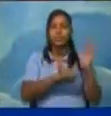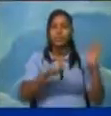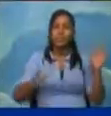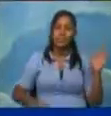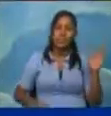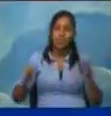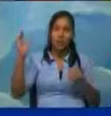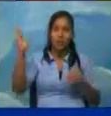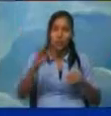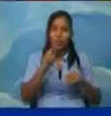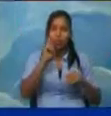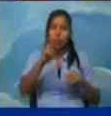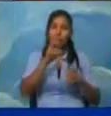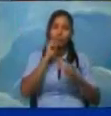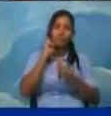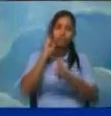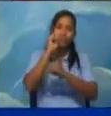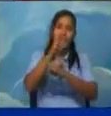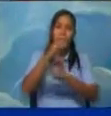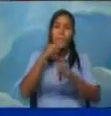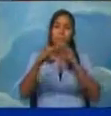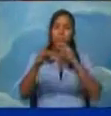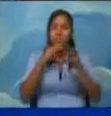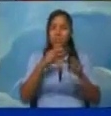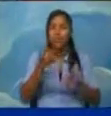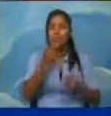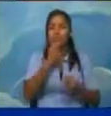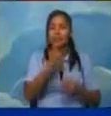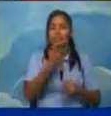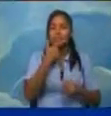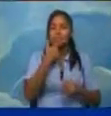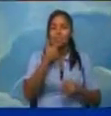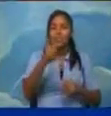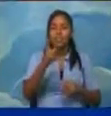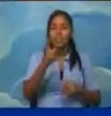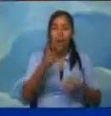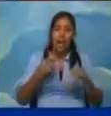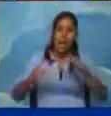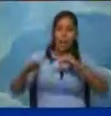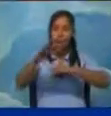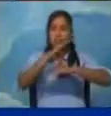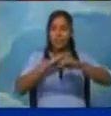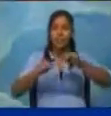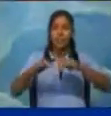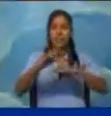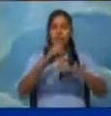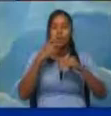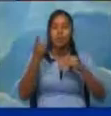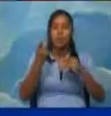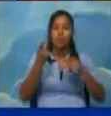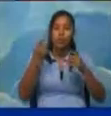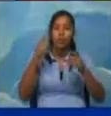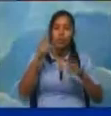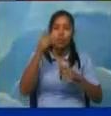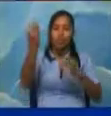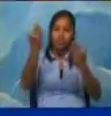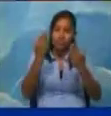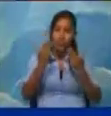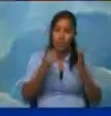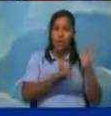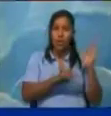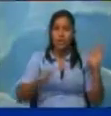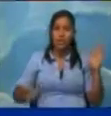troncos de bombazo. Hoy nos tocó en el matutino arriba, a tal familiar. Nos dio el